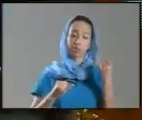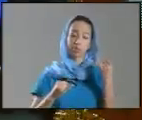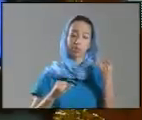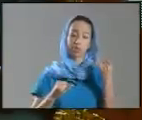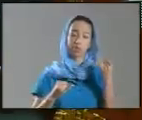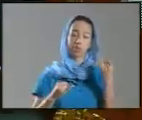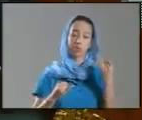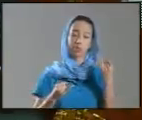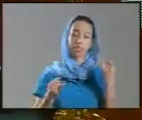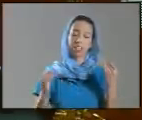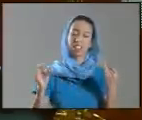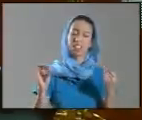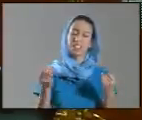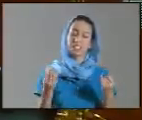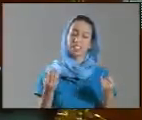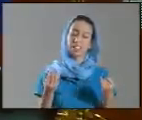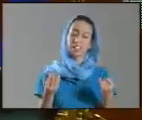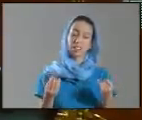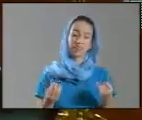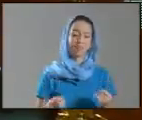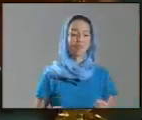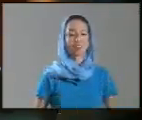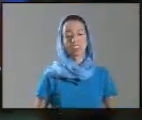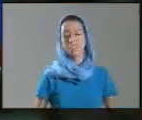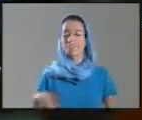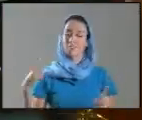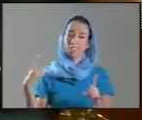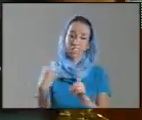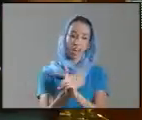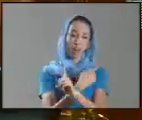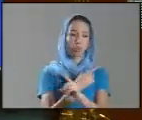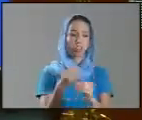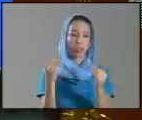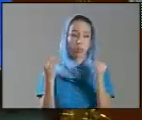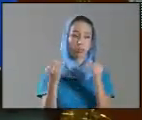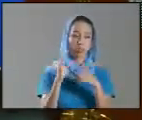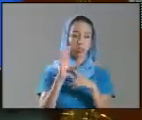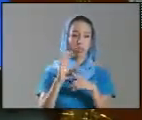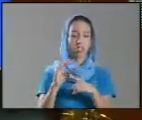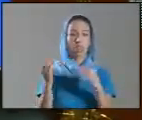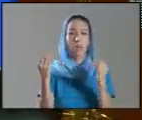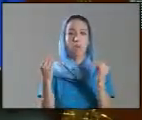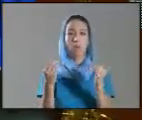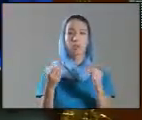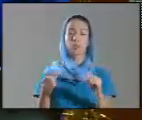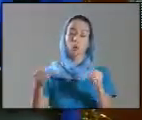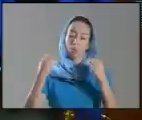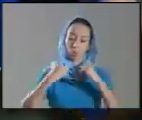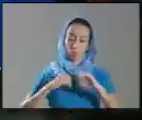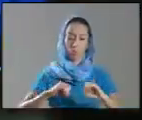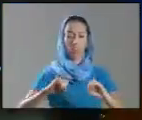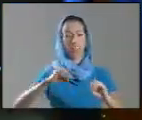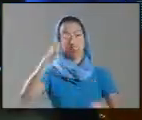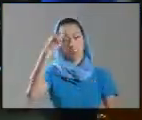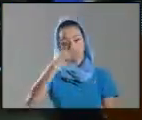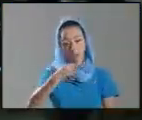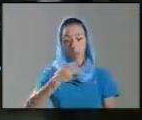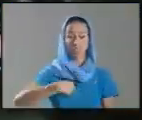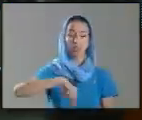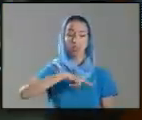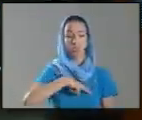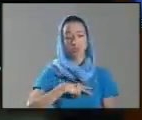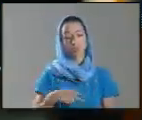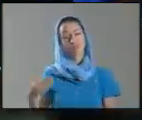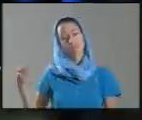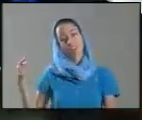sabemos que nuestro crecimiento aún no ha terminado. que adolecemos de